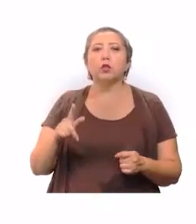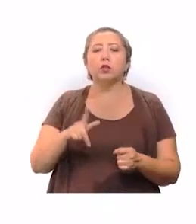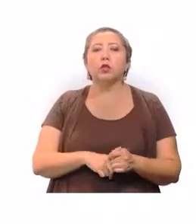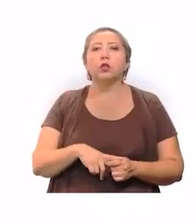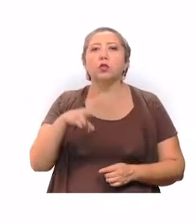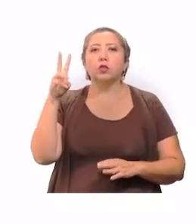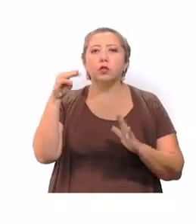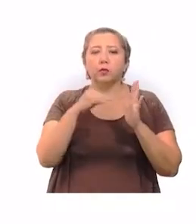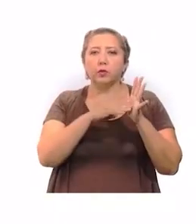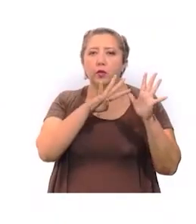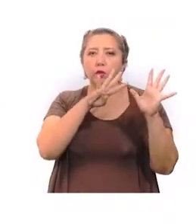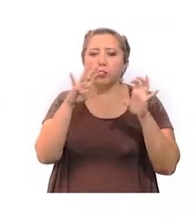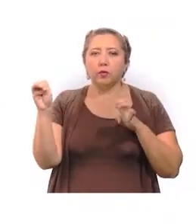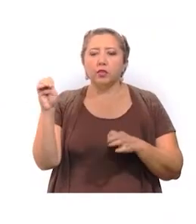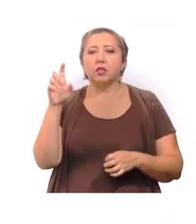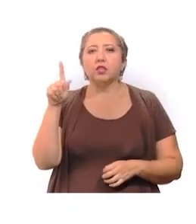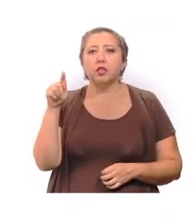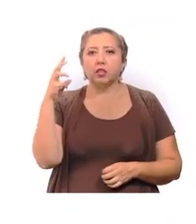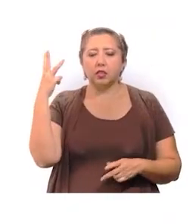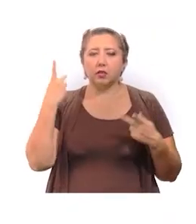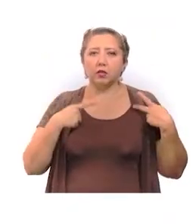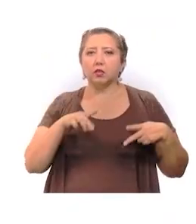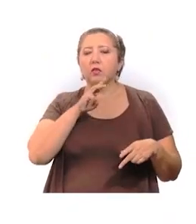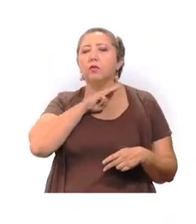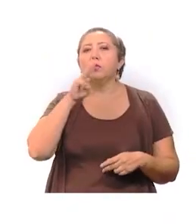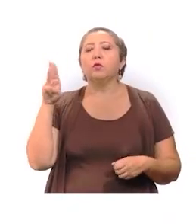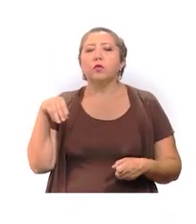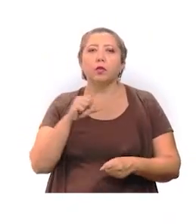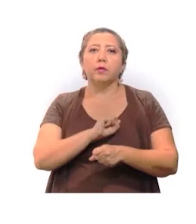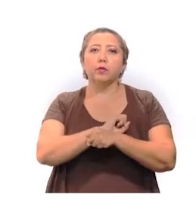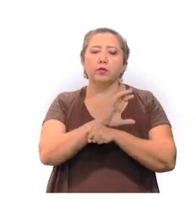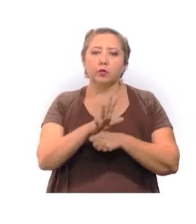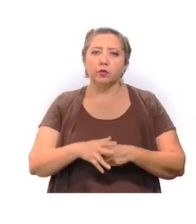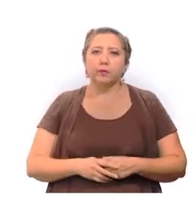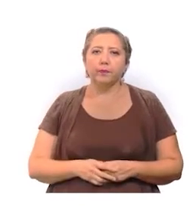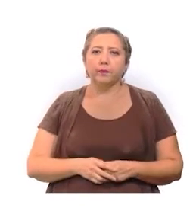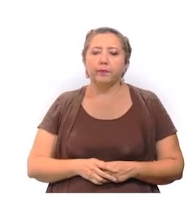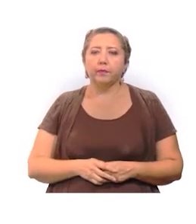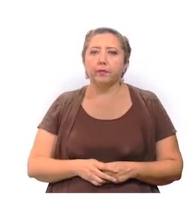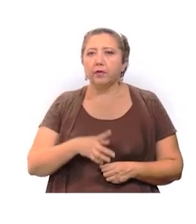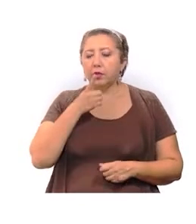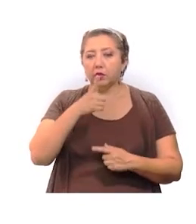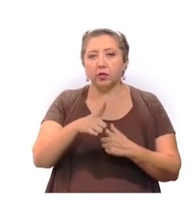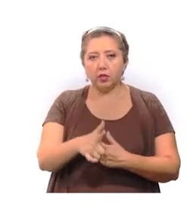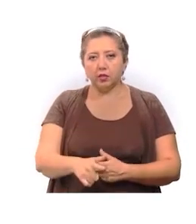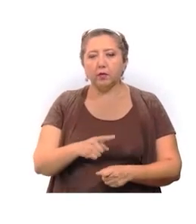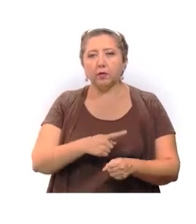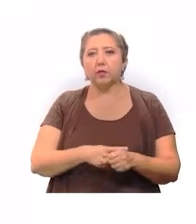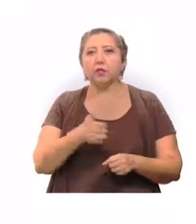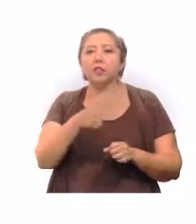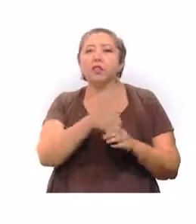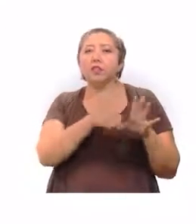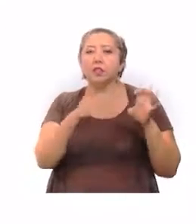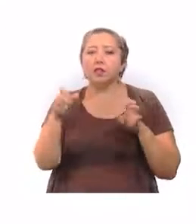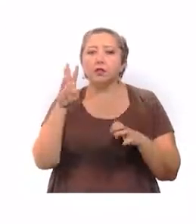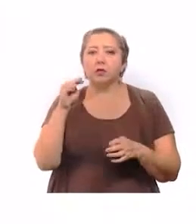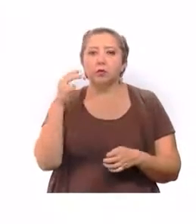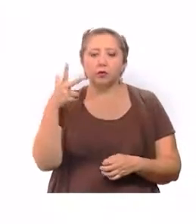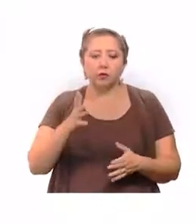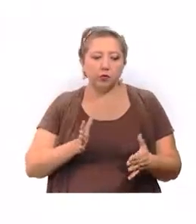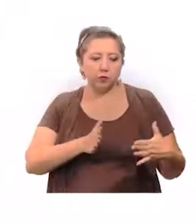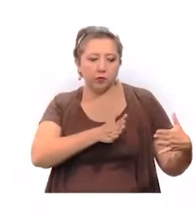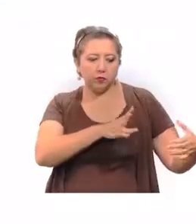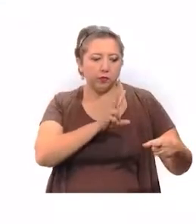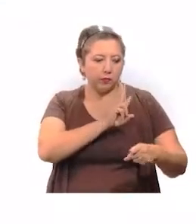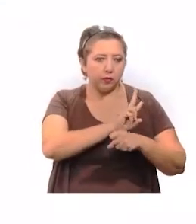total, son 2,973 las personas fallecidas a causa del coronavirus. De los casos activos, 698 están estables,